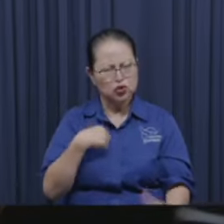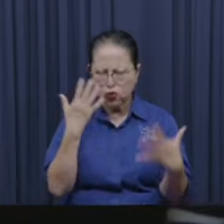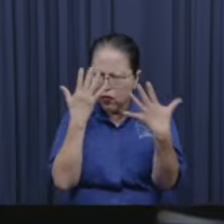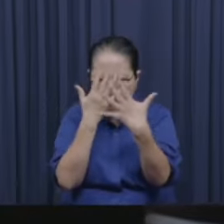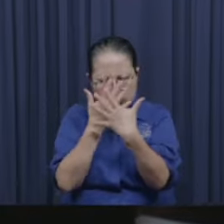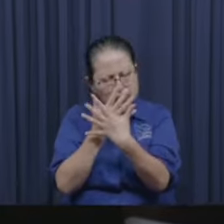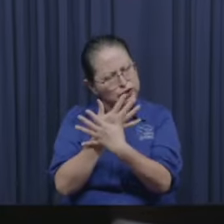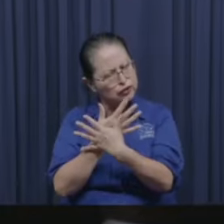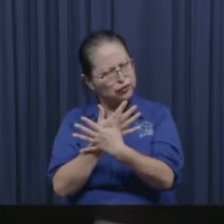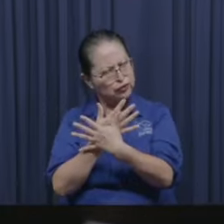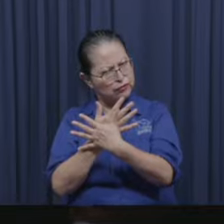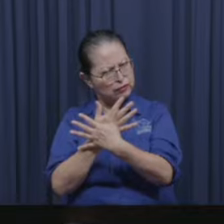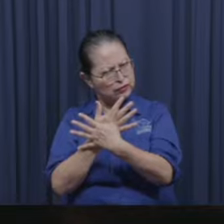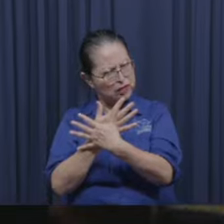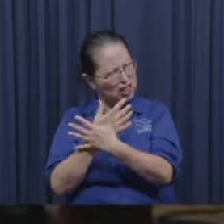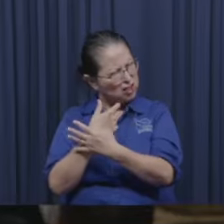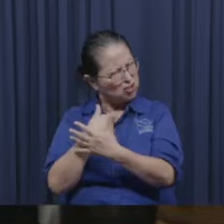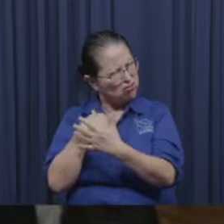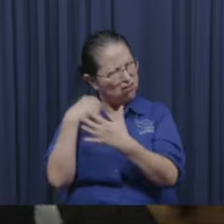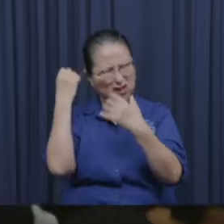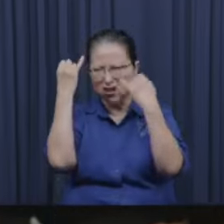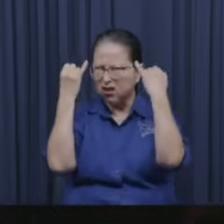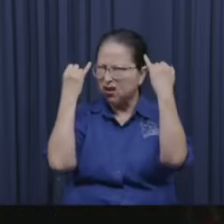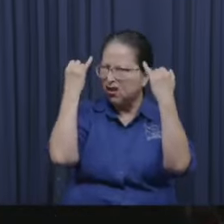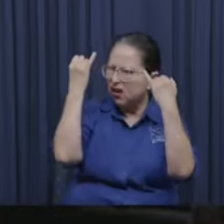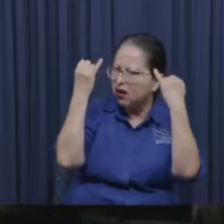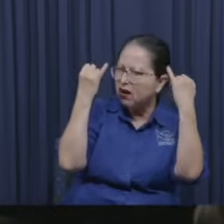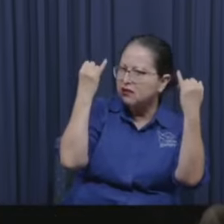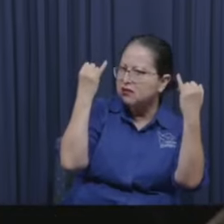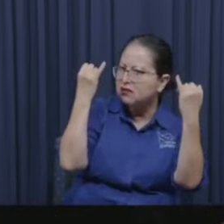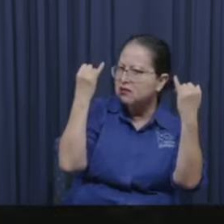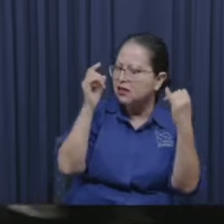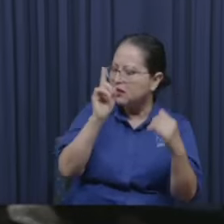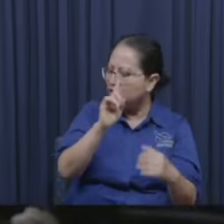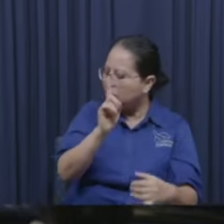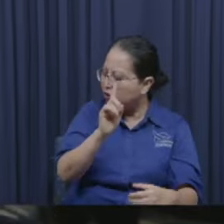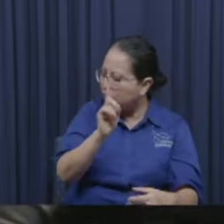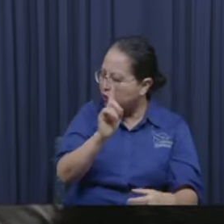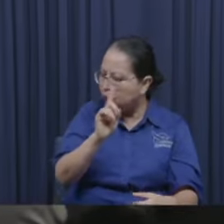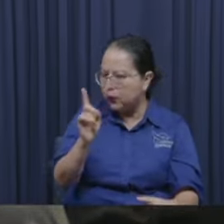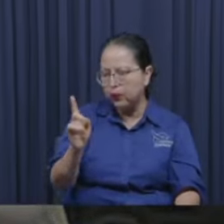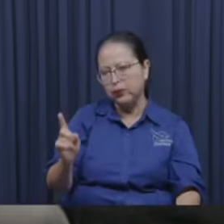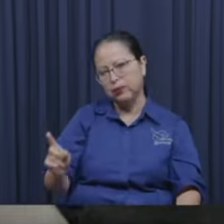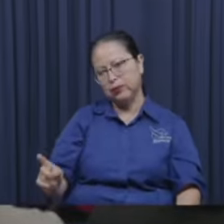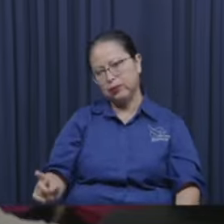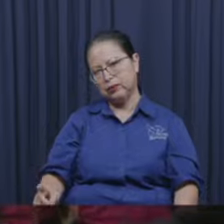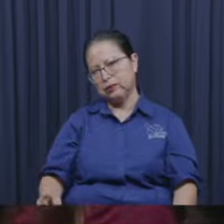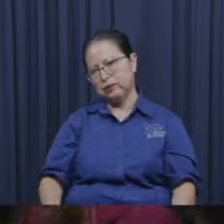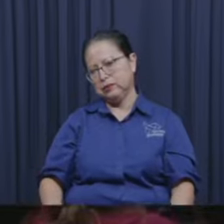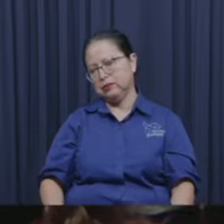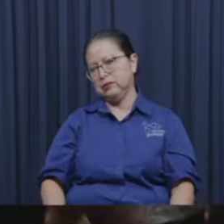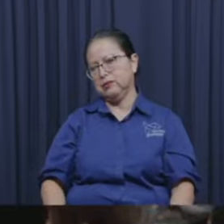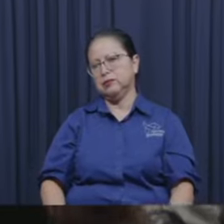utopía será una ilusión será ciencia ficción lo que yo estoy viendo ver que